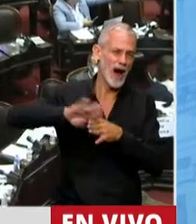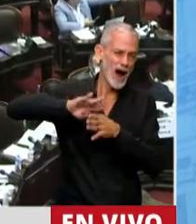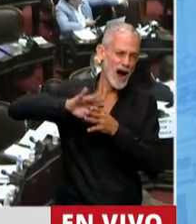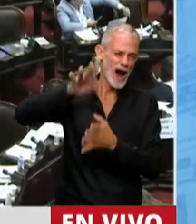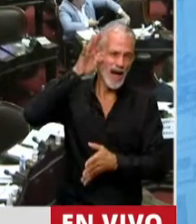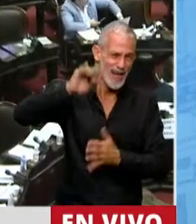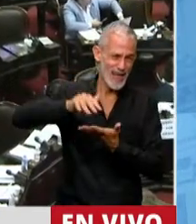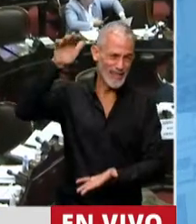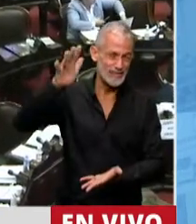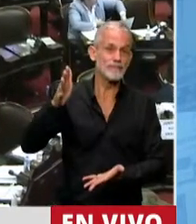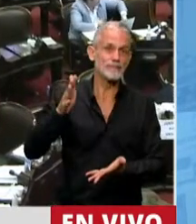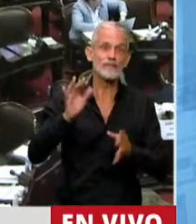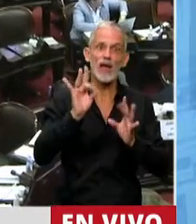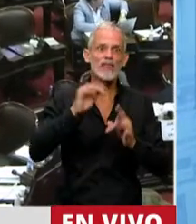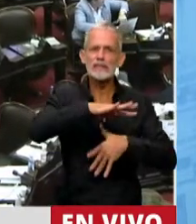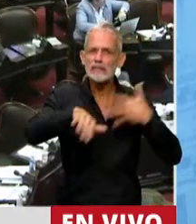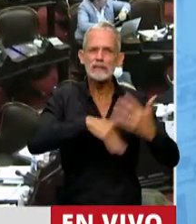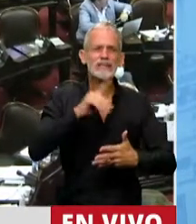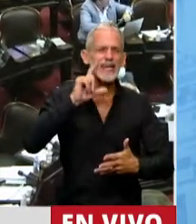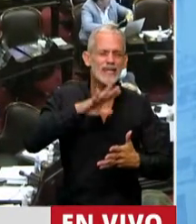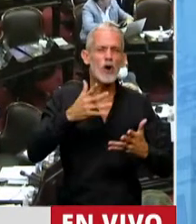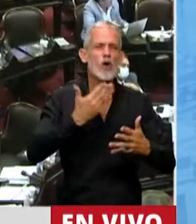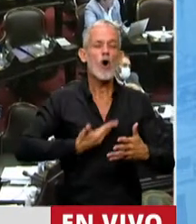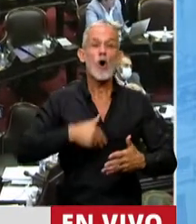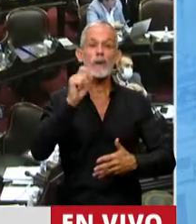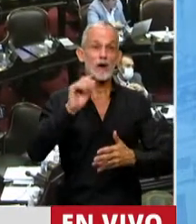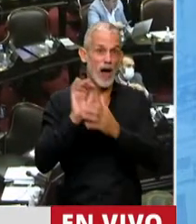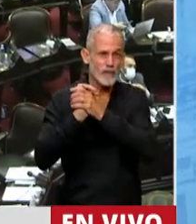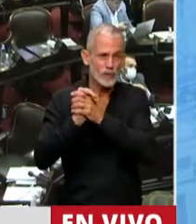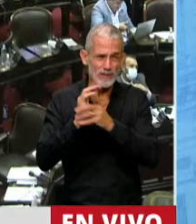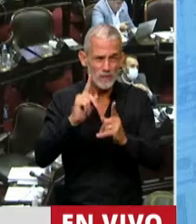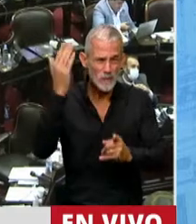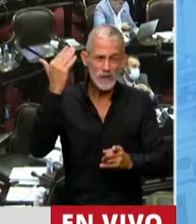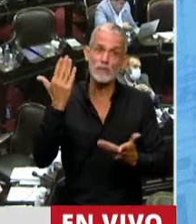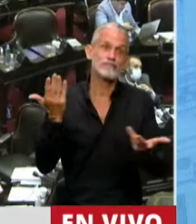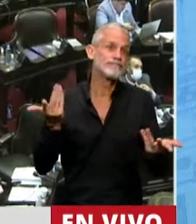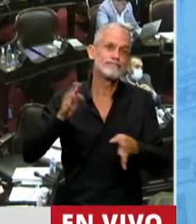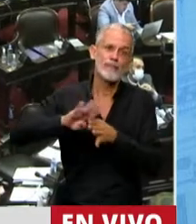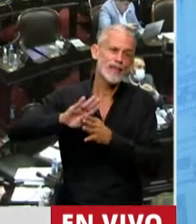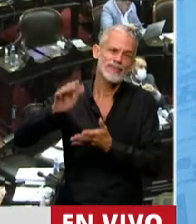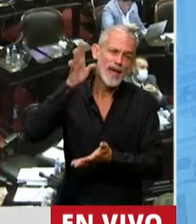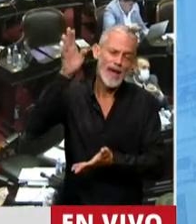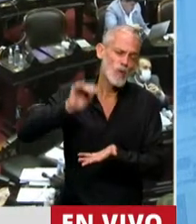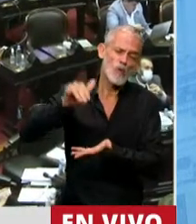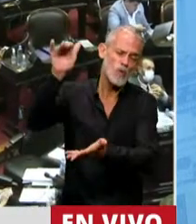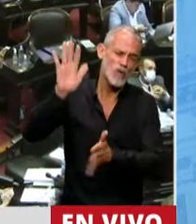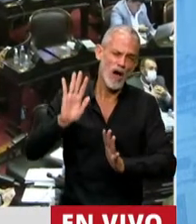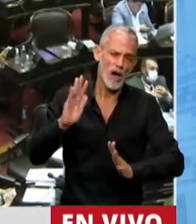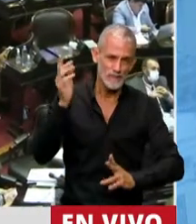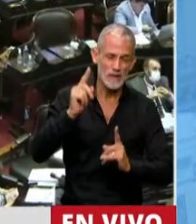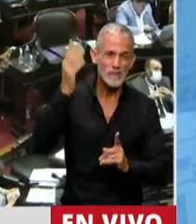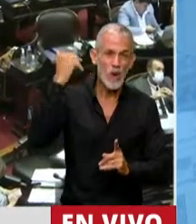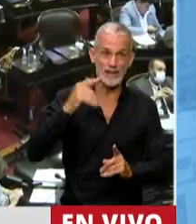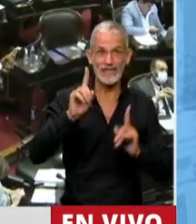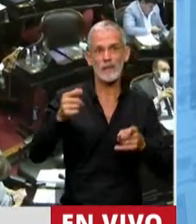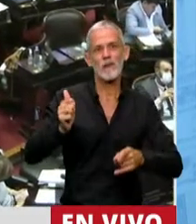sobreendeudamiento y todas las dificultades que tuvo en la gestión económica el gobierno de Alfonsín, sin el sobreendeudamiento llevado adelante durante